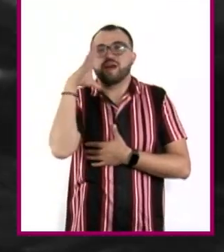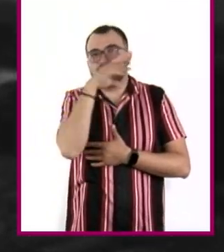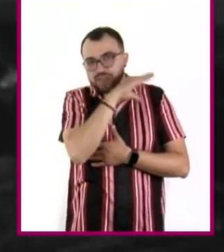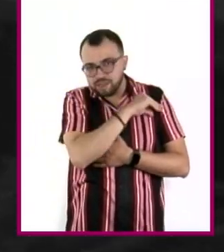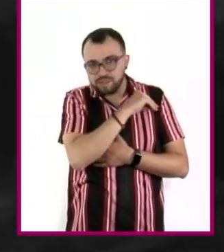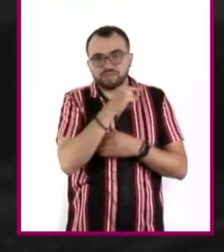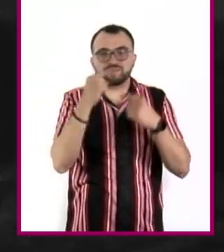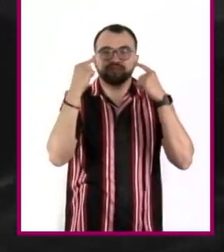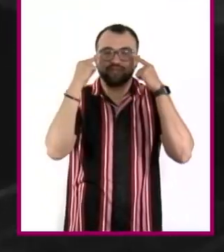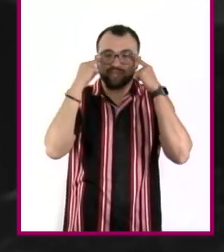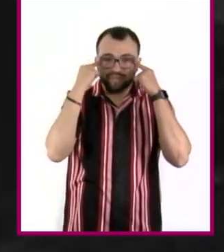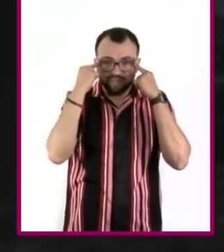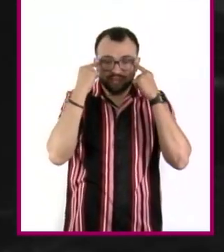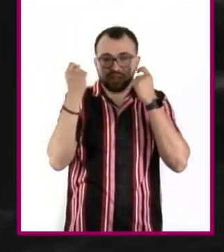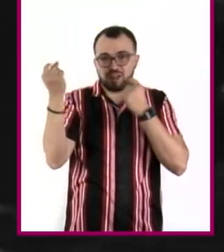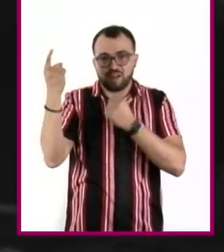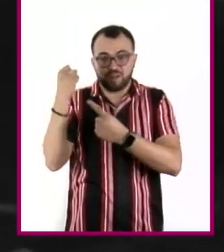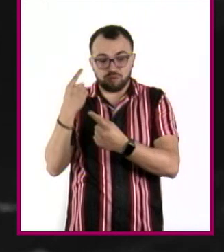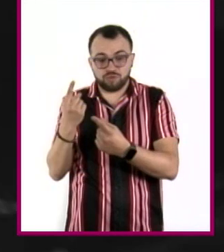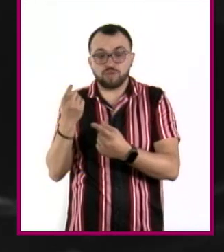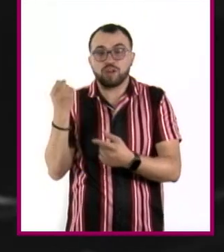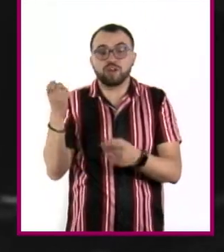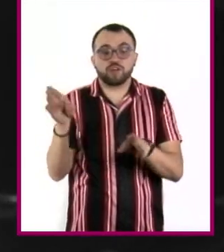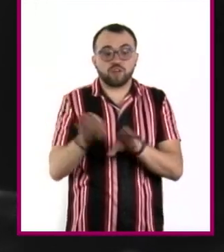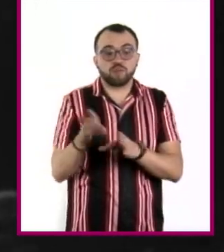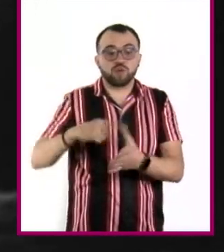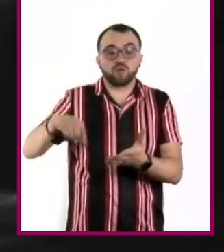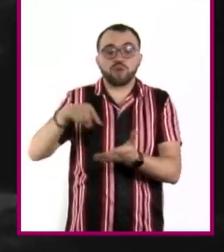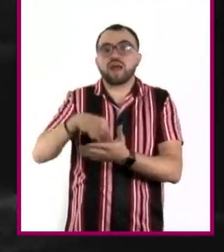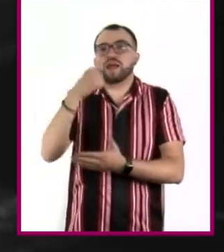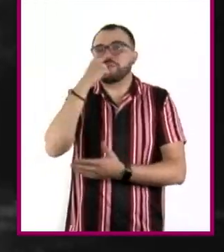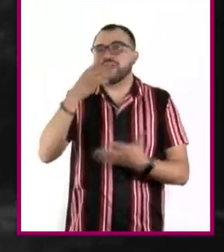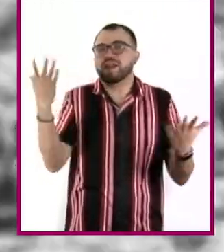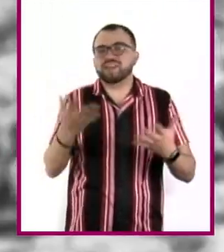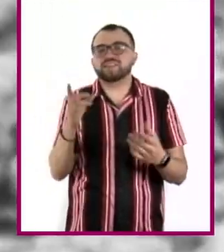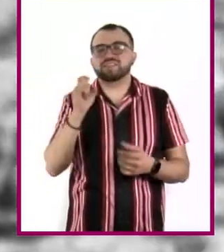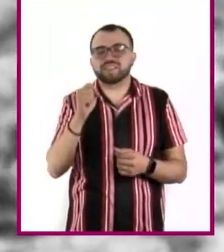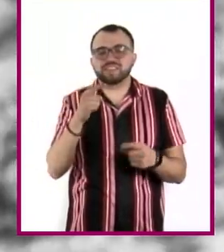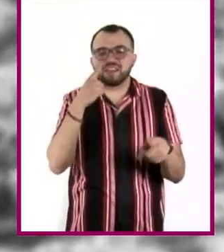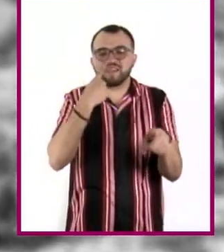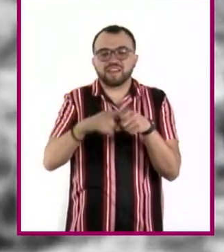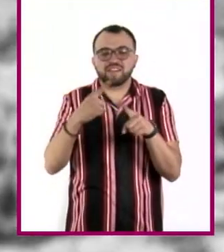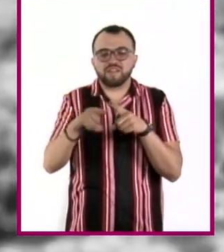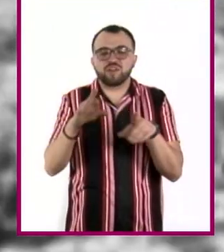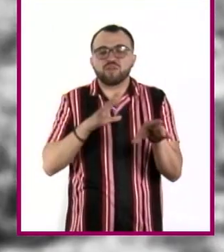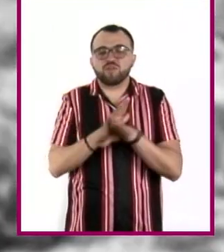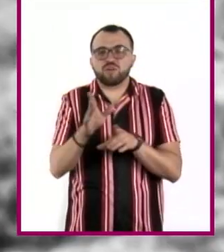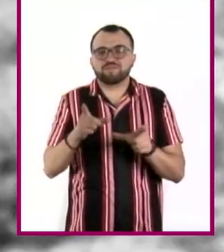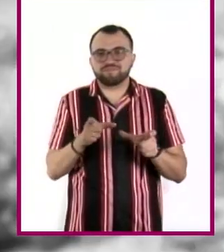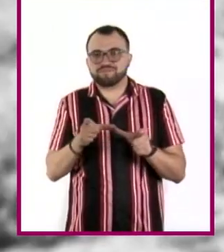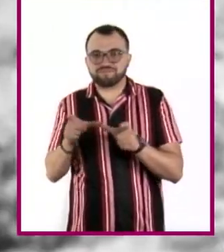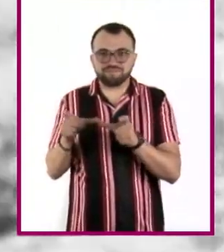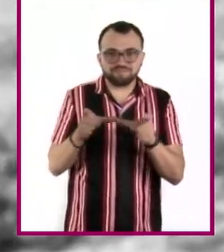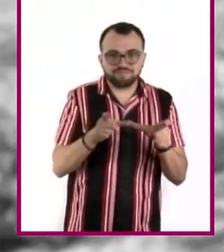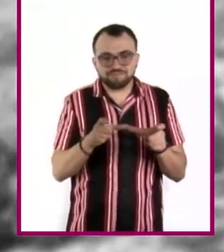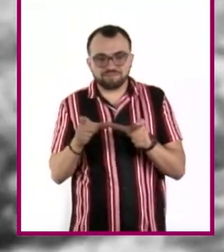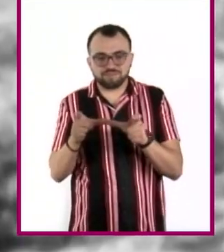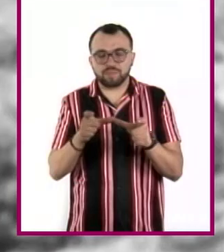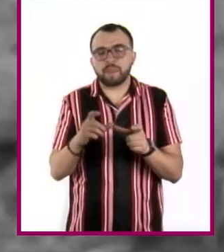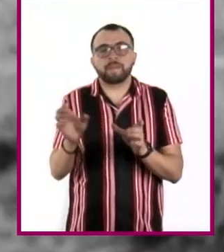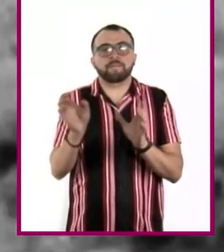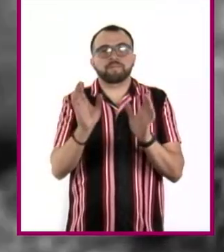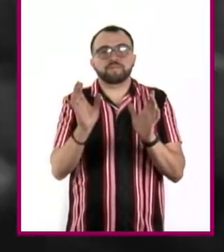incluso algunos países de Asia fueron los escenarios para implementar diversas estrategias de contención y disuasión. Por